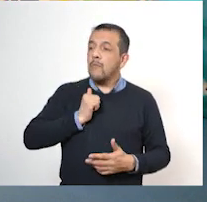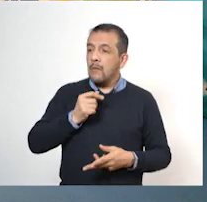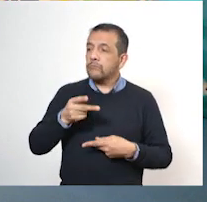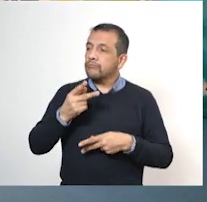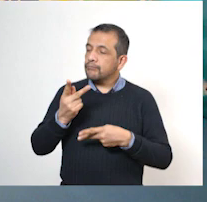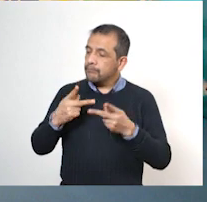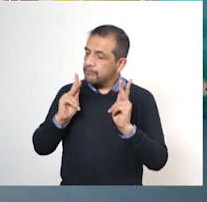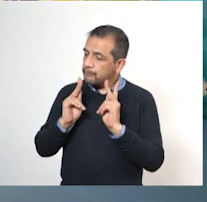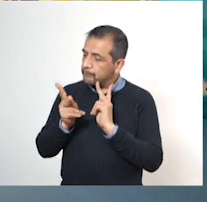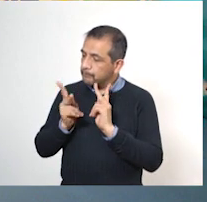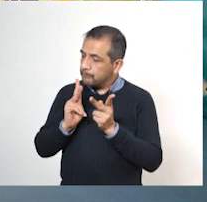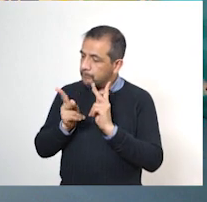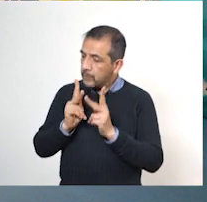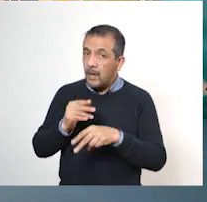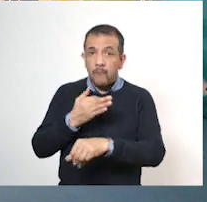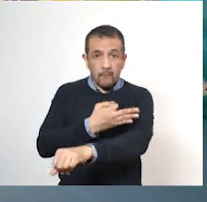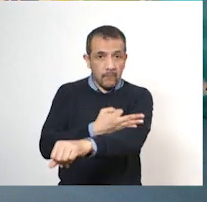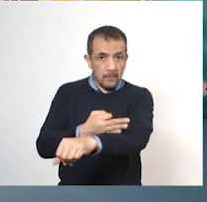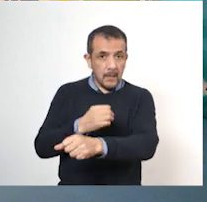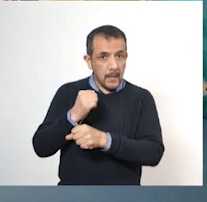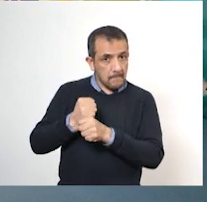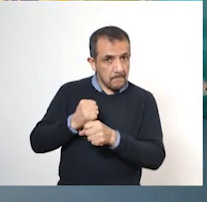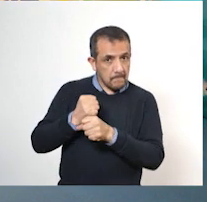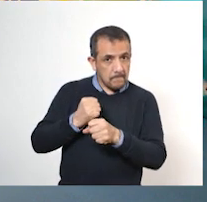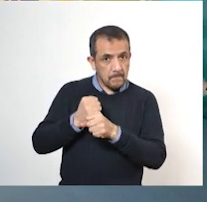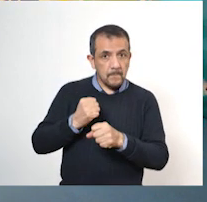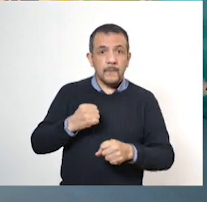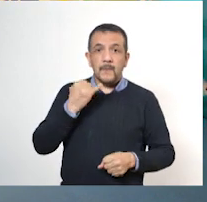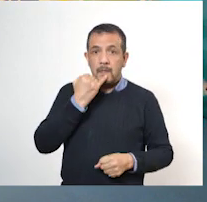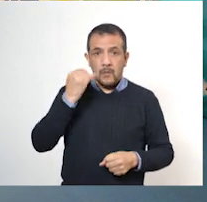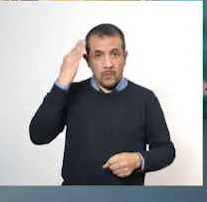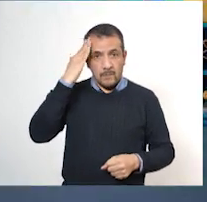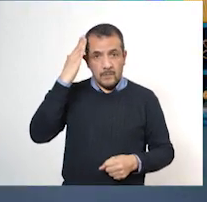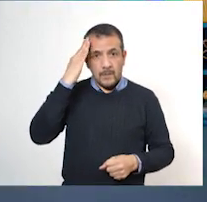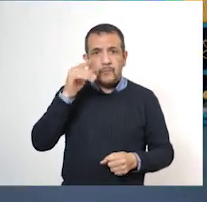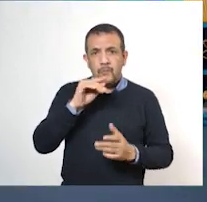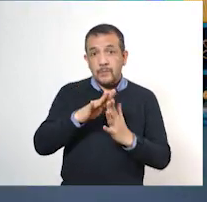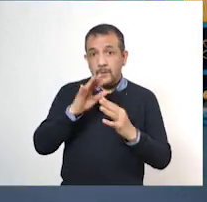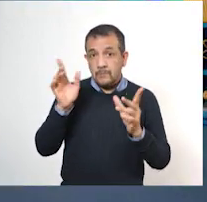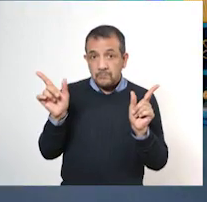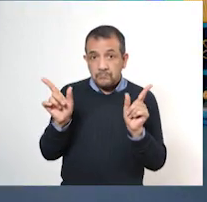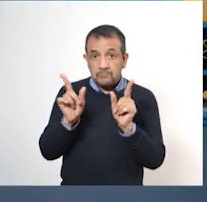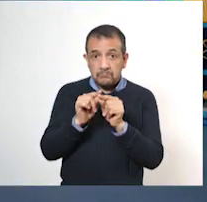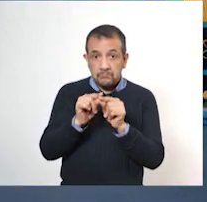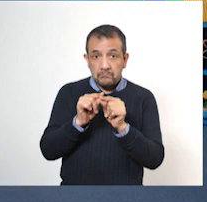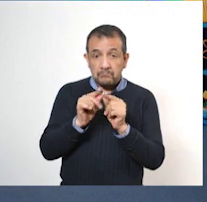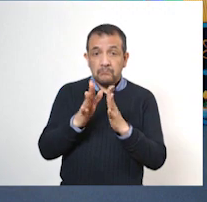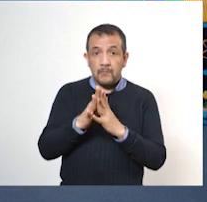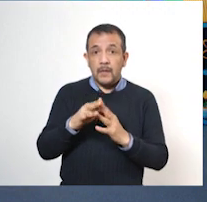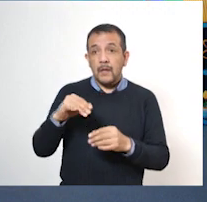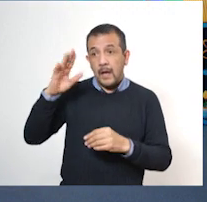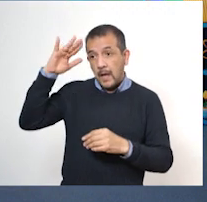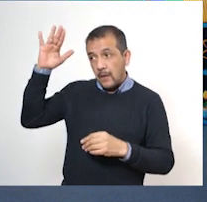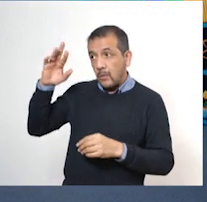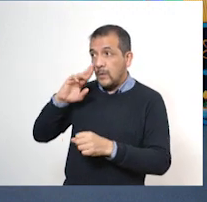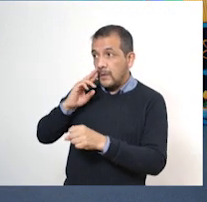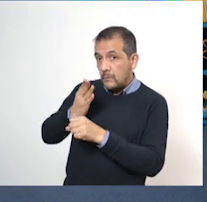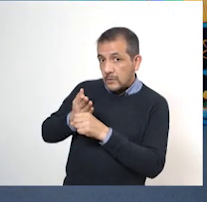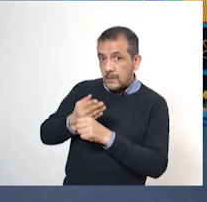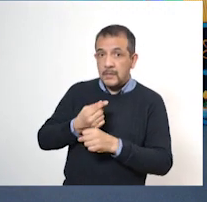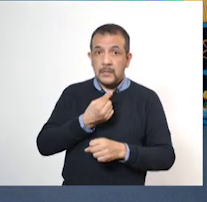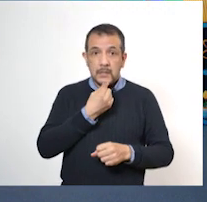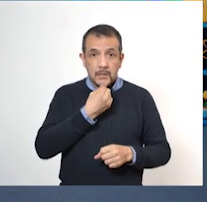momento para practicarla y platica con tu familia en tu lengua materna. Hasta aquí hemos terminado con adultos